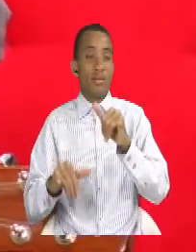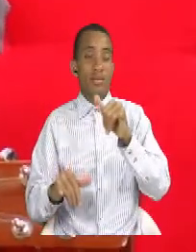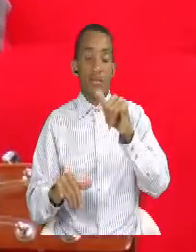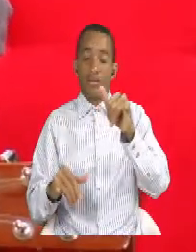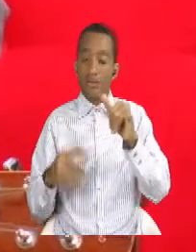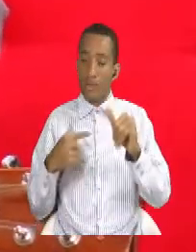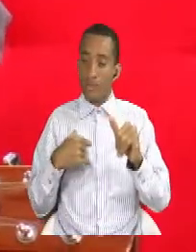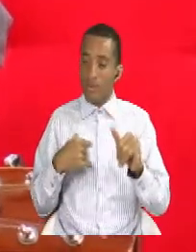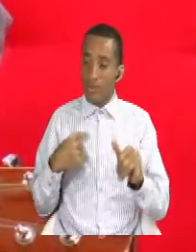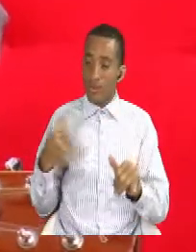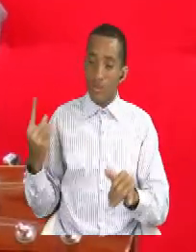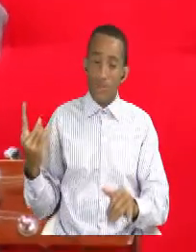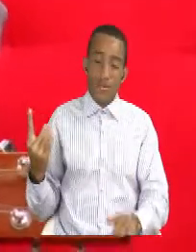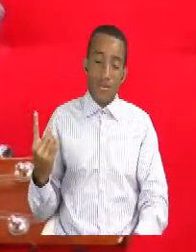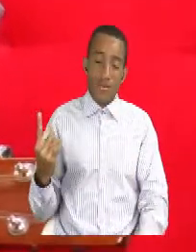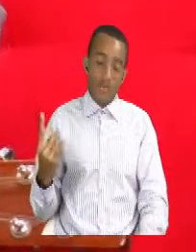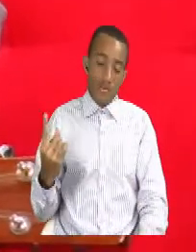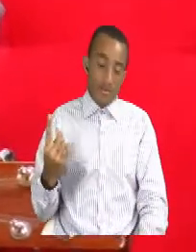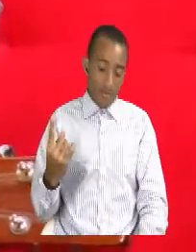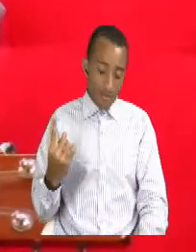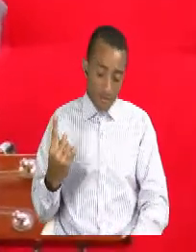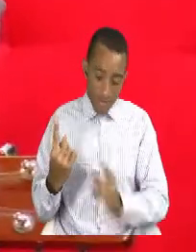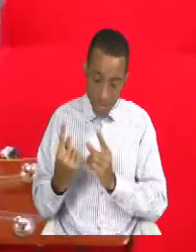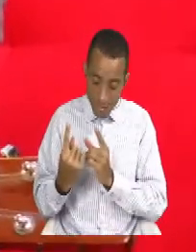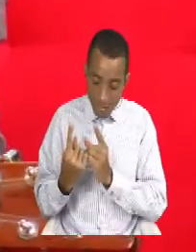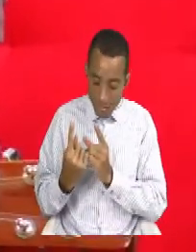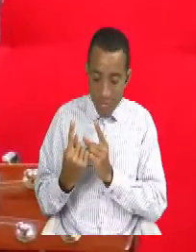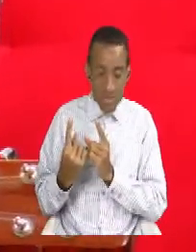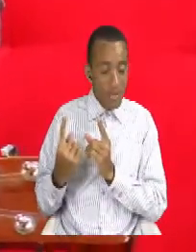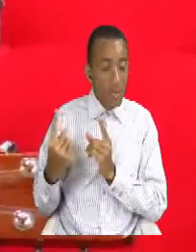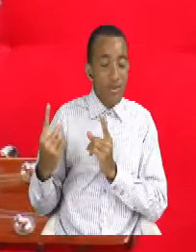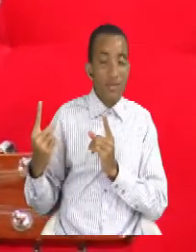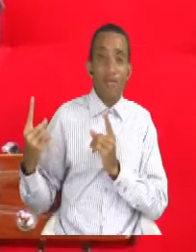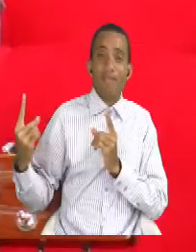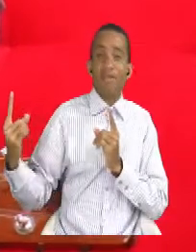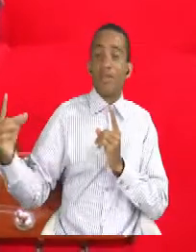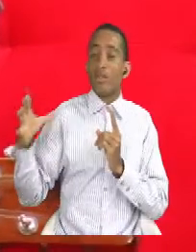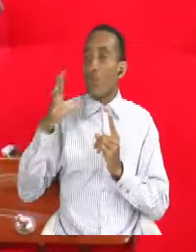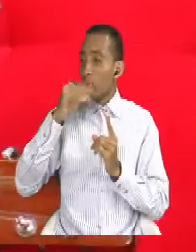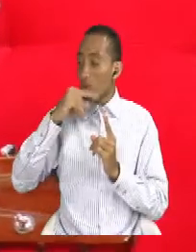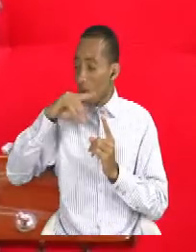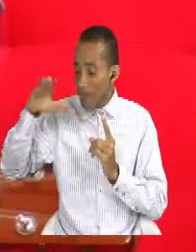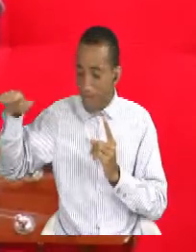aquí conmigo, aquí conmigo,